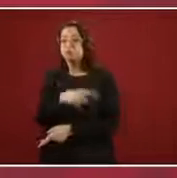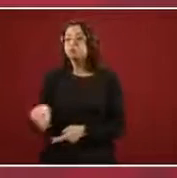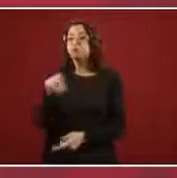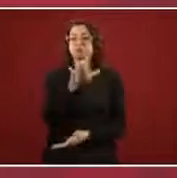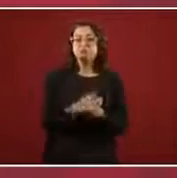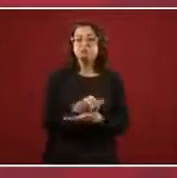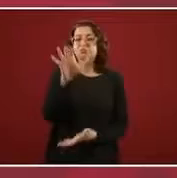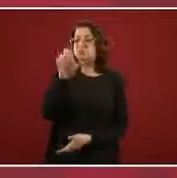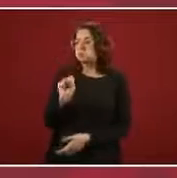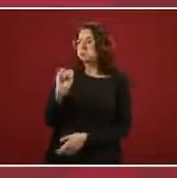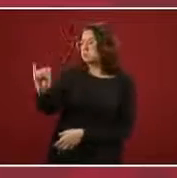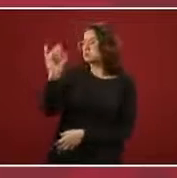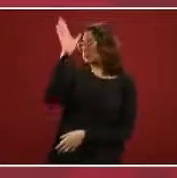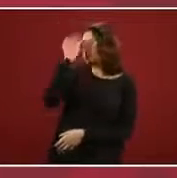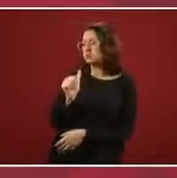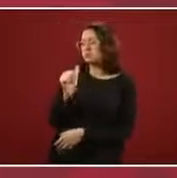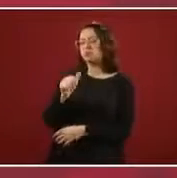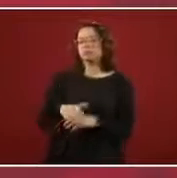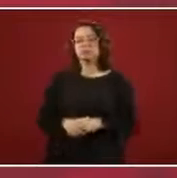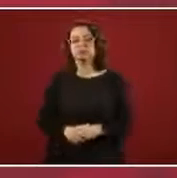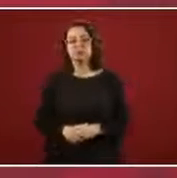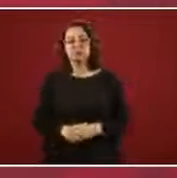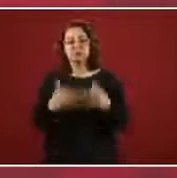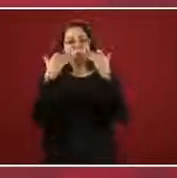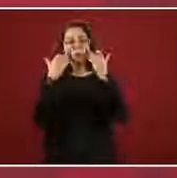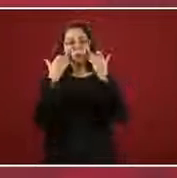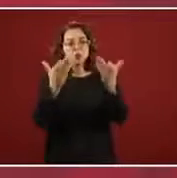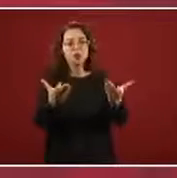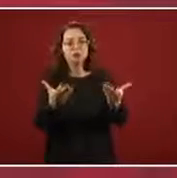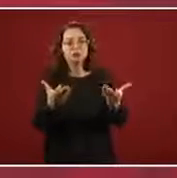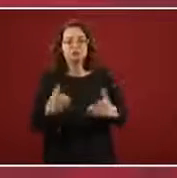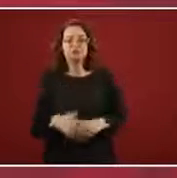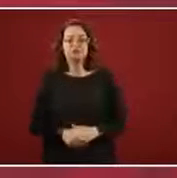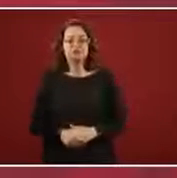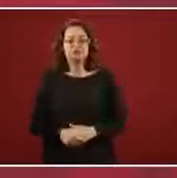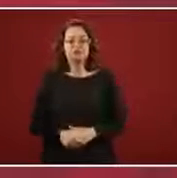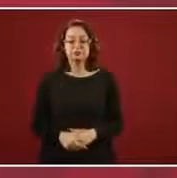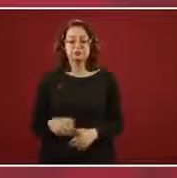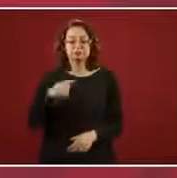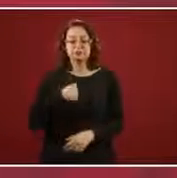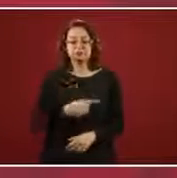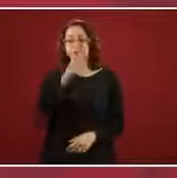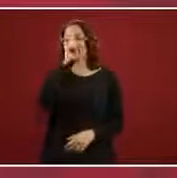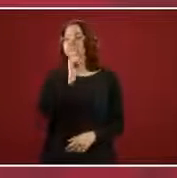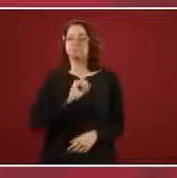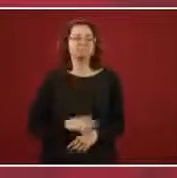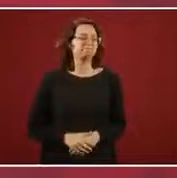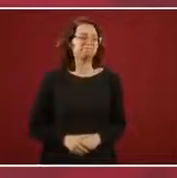está de acuerdo. Me consta, yo no podría decir mentira,